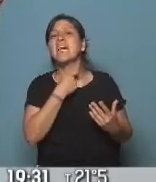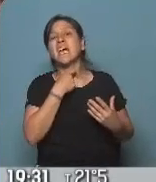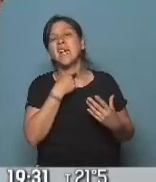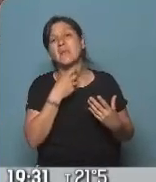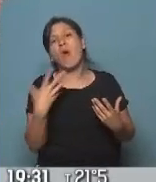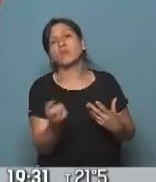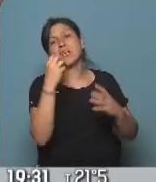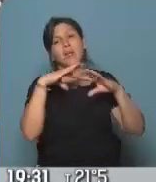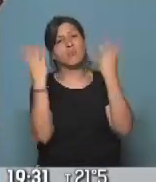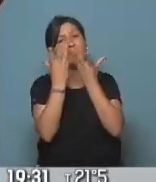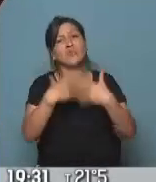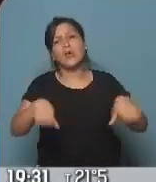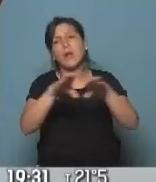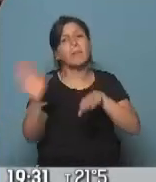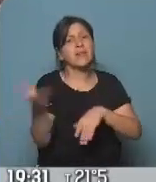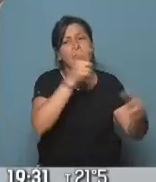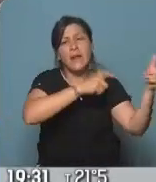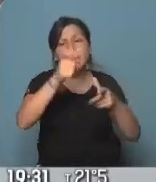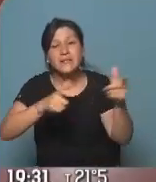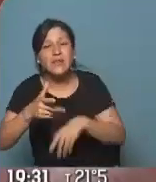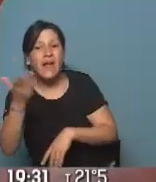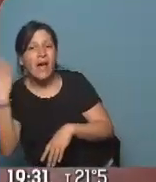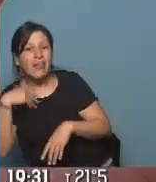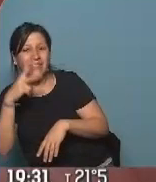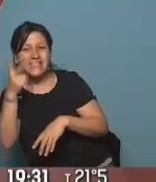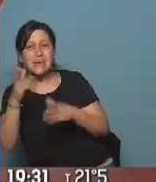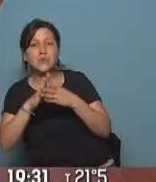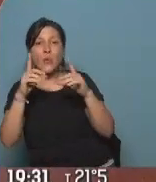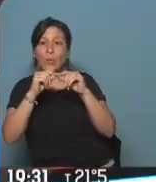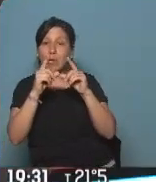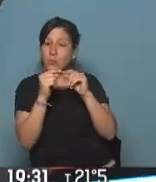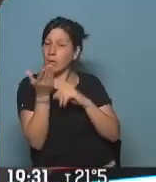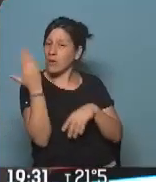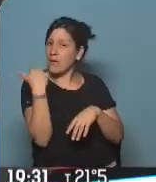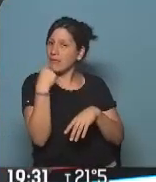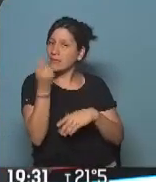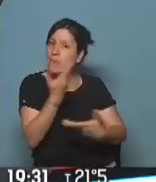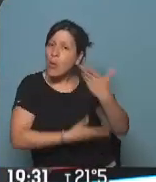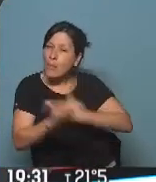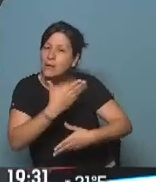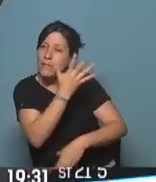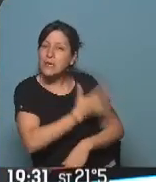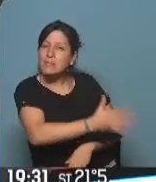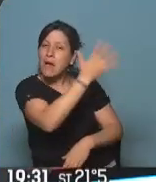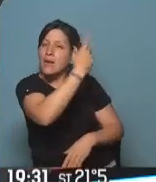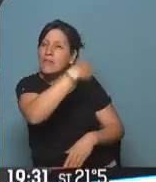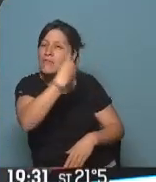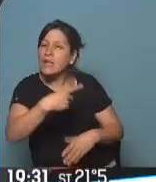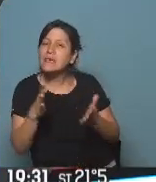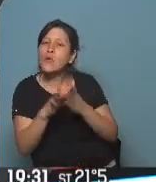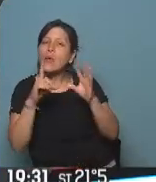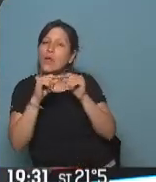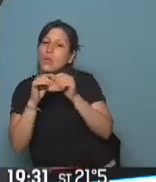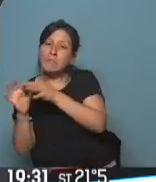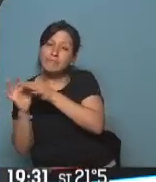igualitario para todas las personas estaba hablando de cifras y es un rato compartíamos imágenes que tienen que ver con las cifras de un estudio